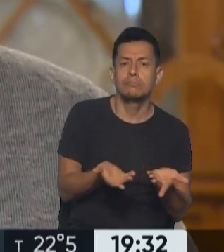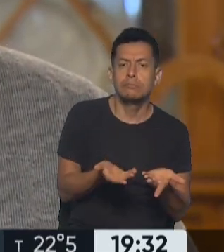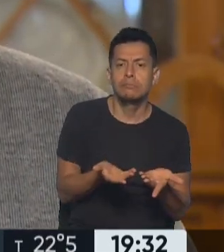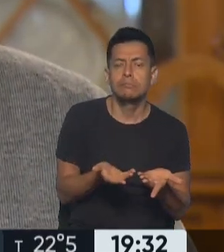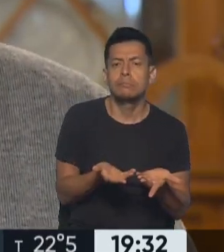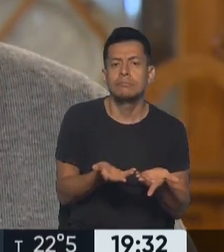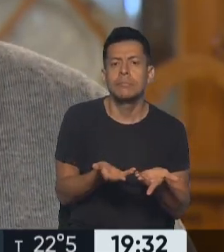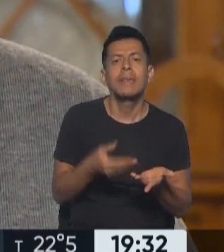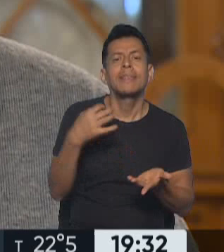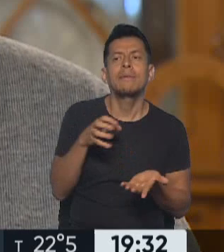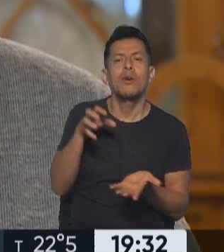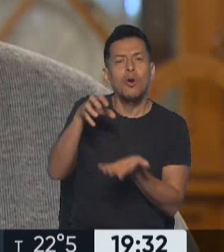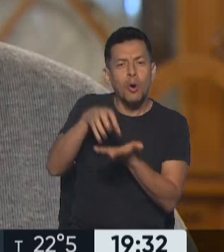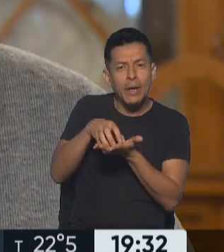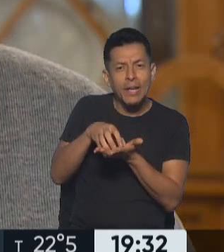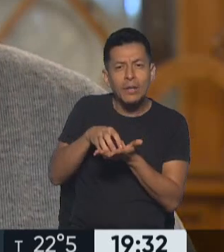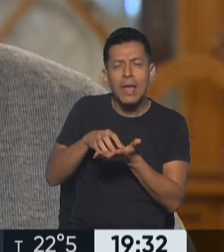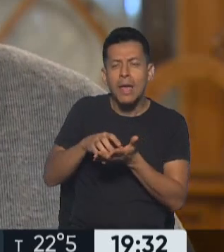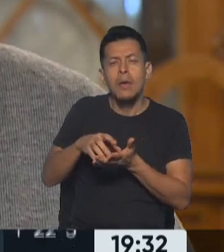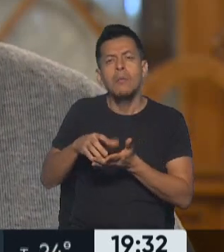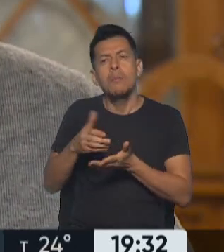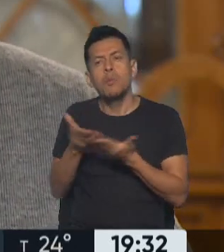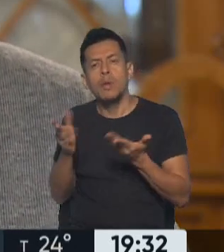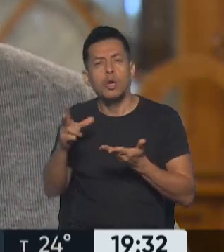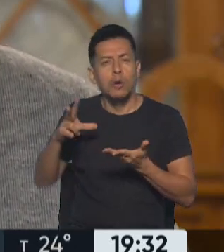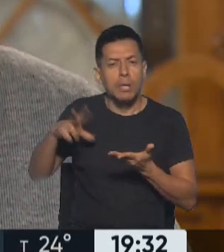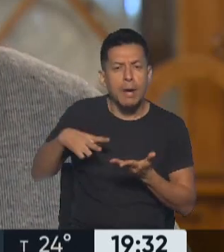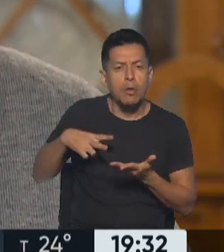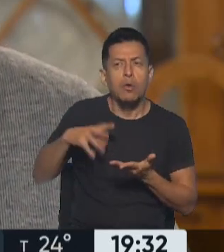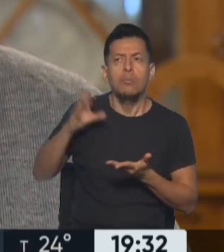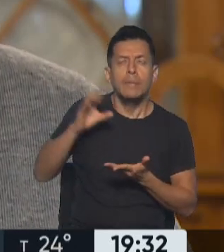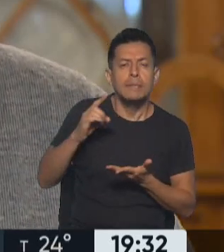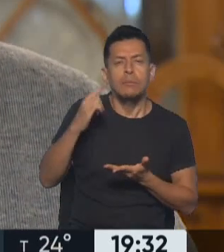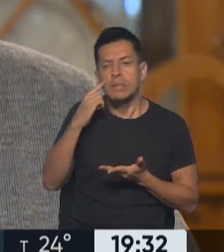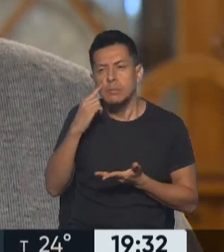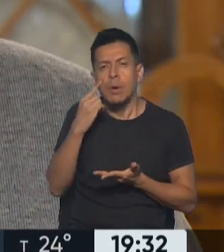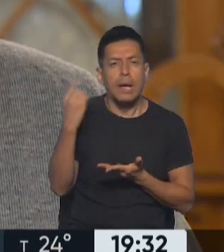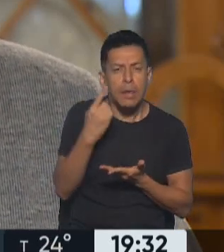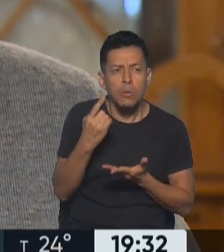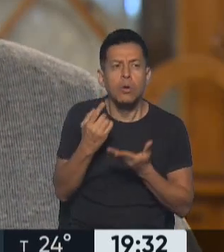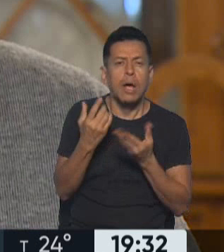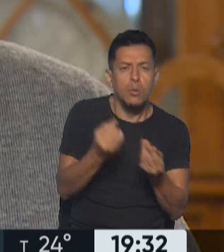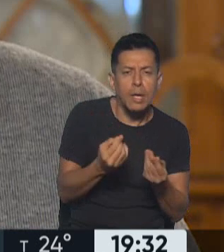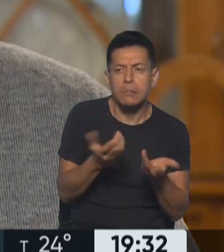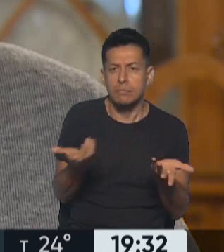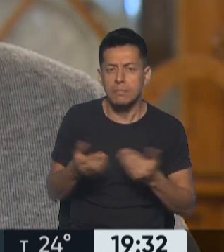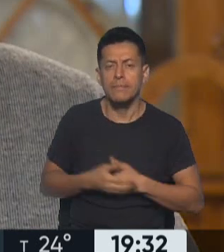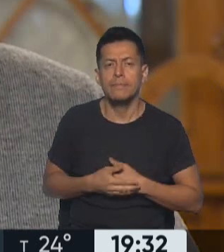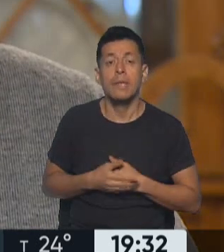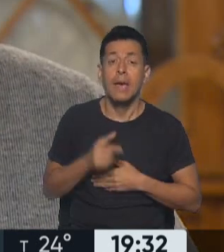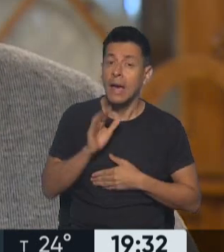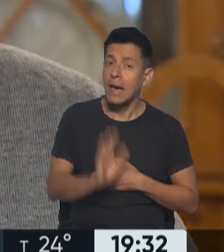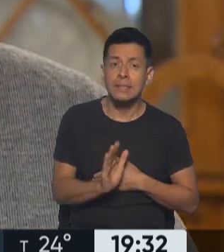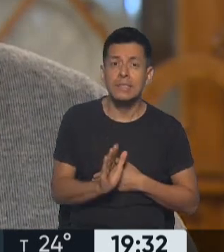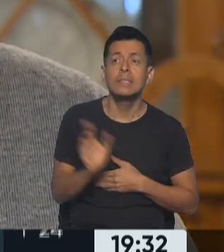órganos de administración público privadas que cada municipio cada provincia determina eso le daría